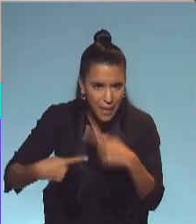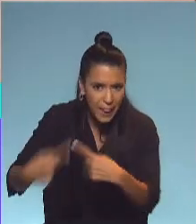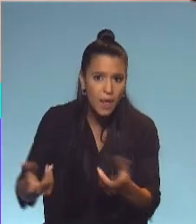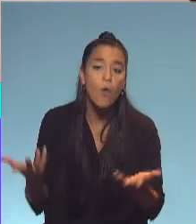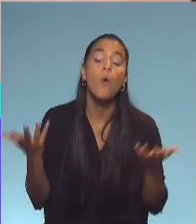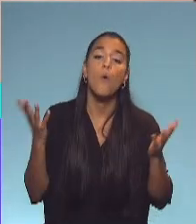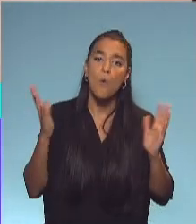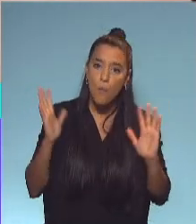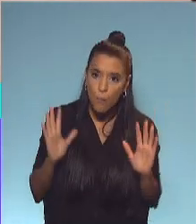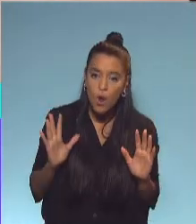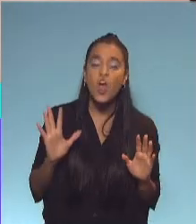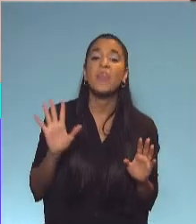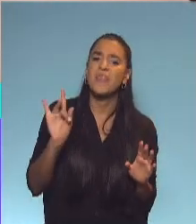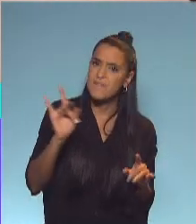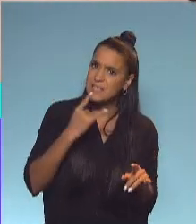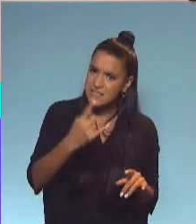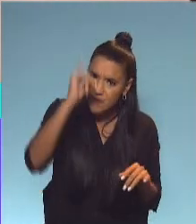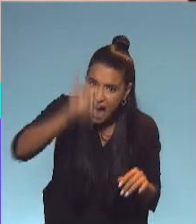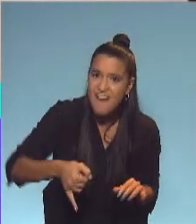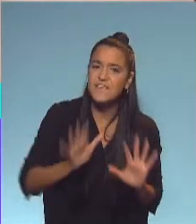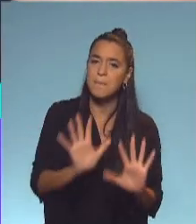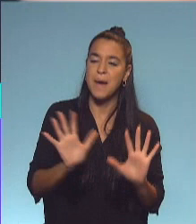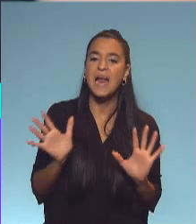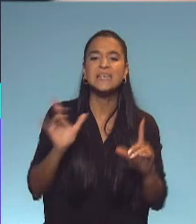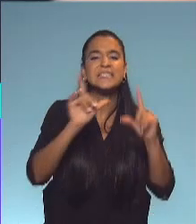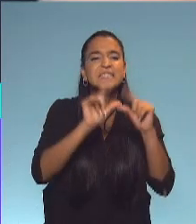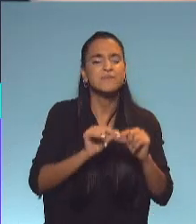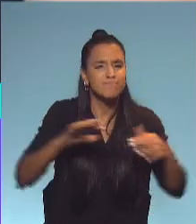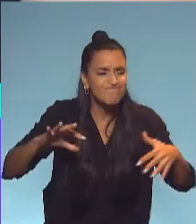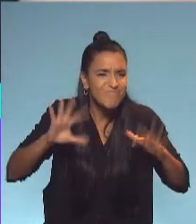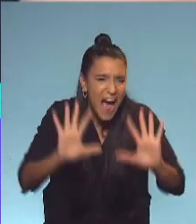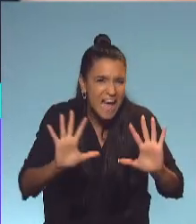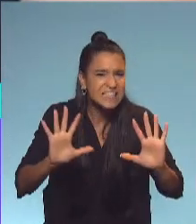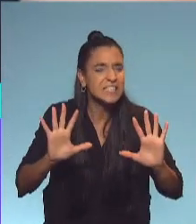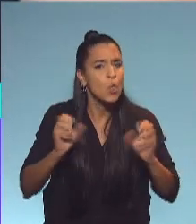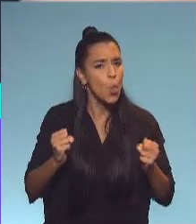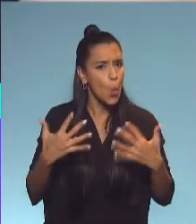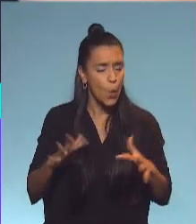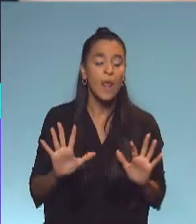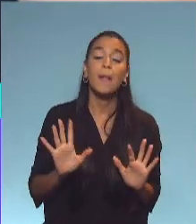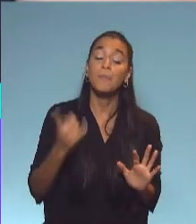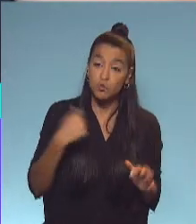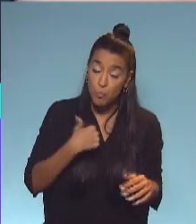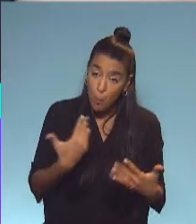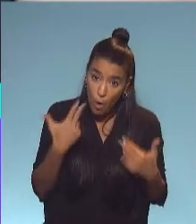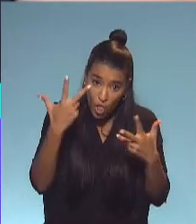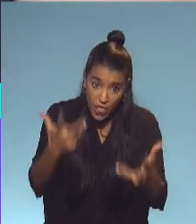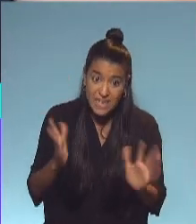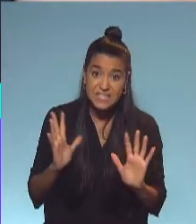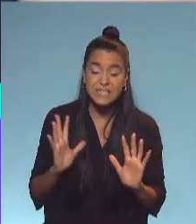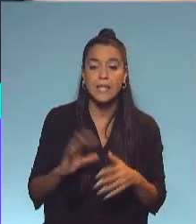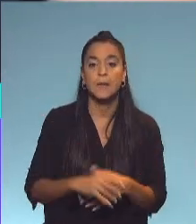Bueno, es difícil afirmar una cifra tan taxativa, pero lo que puedo decir es que